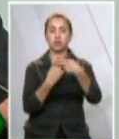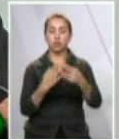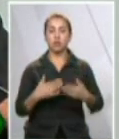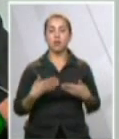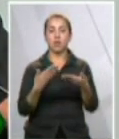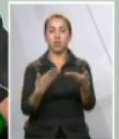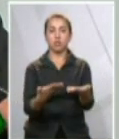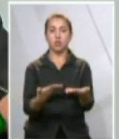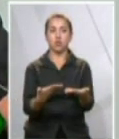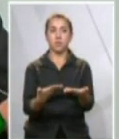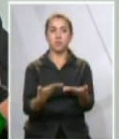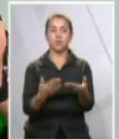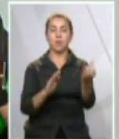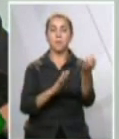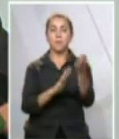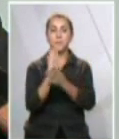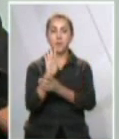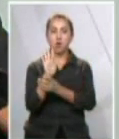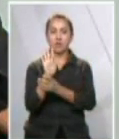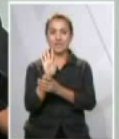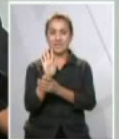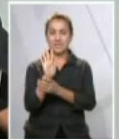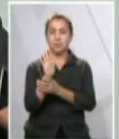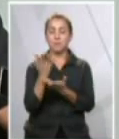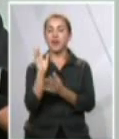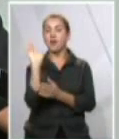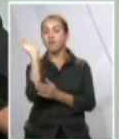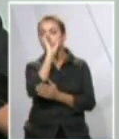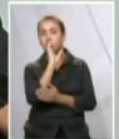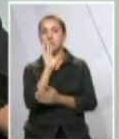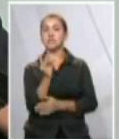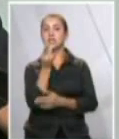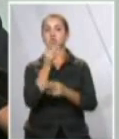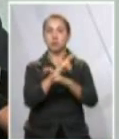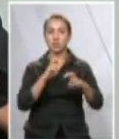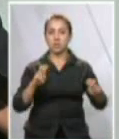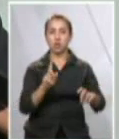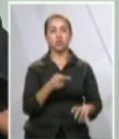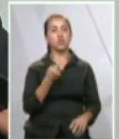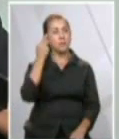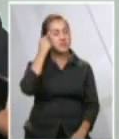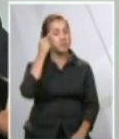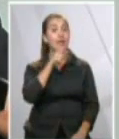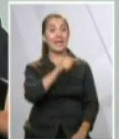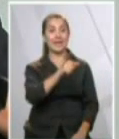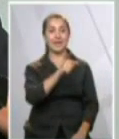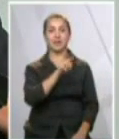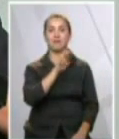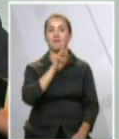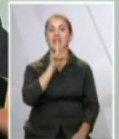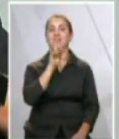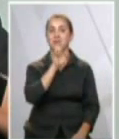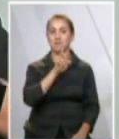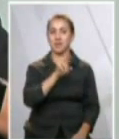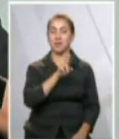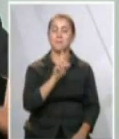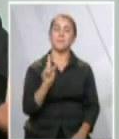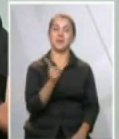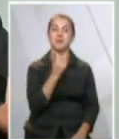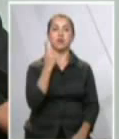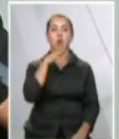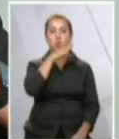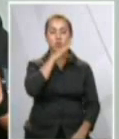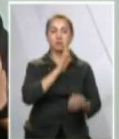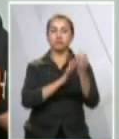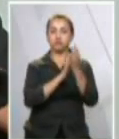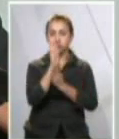donación de prótesis en busca de una investigación, ahí nosotros al tiro pensamos en Vladimir, o sea, es la persona indicada para que sea el primero